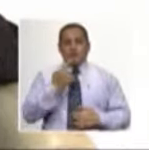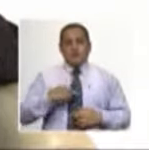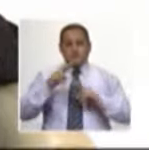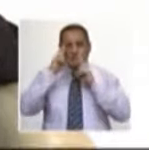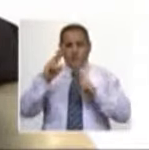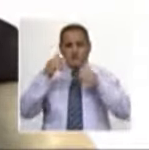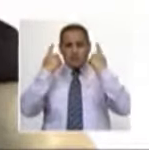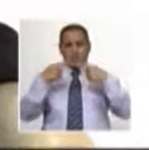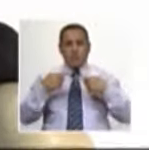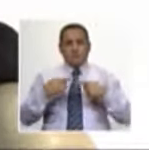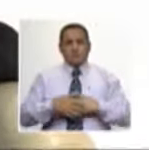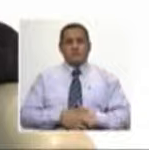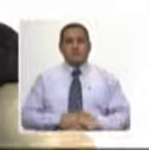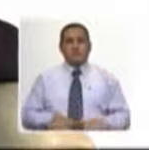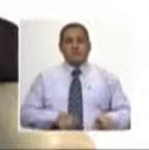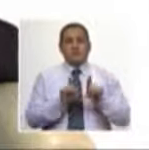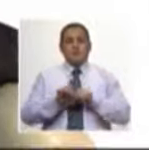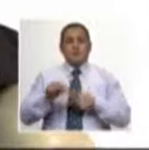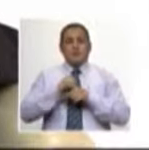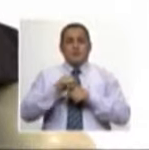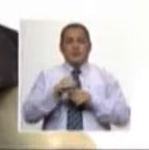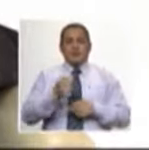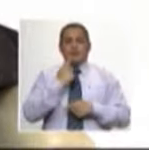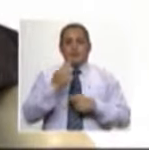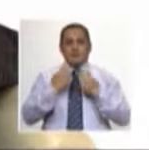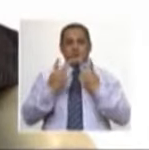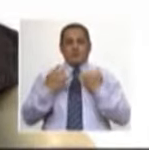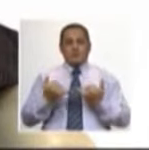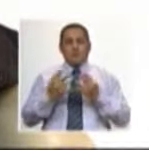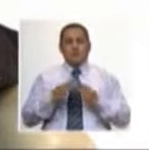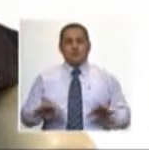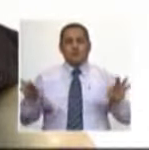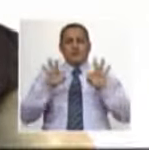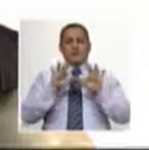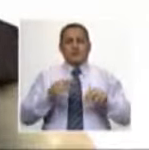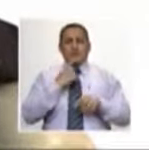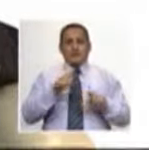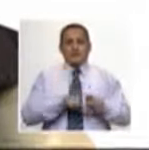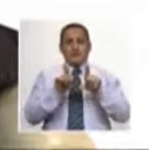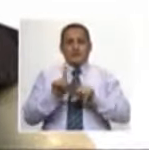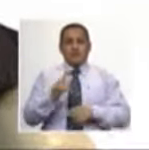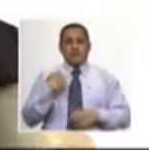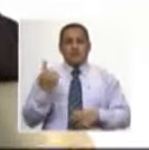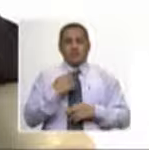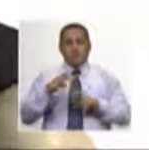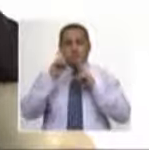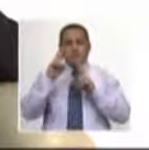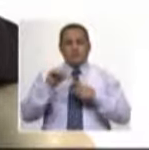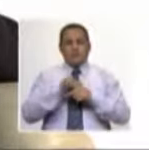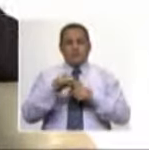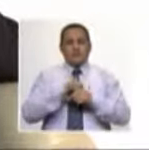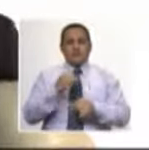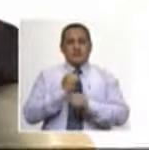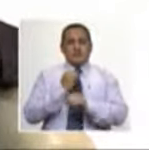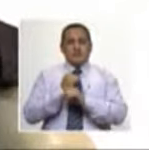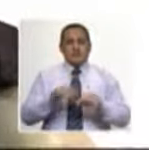esa tradición, ¿no? Y la práctica, y lo que es lo más importante de todo, ¿no? El respeto a la práctica religiosa